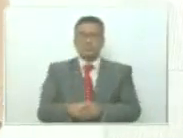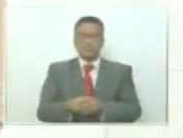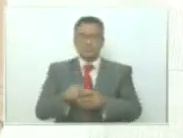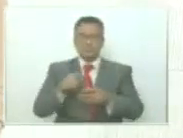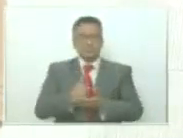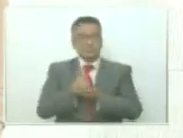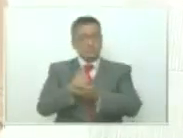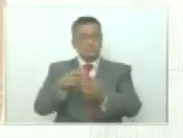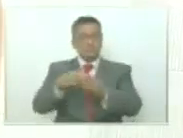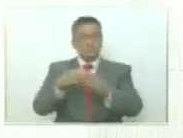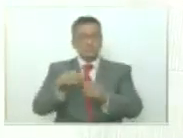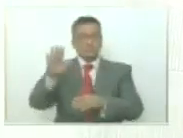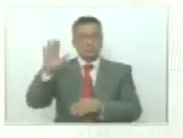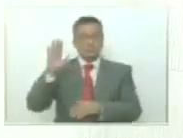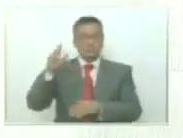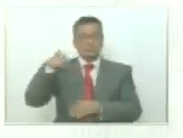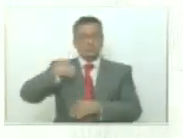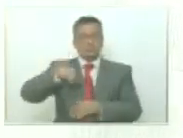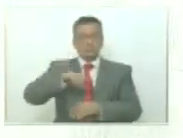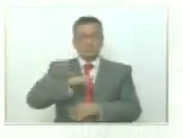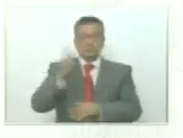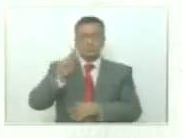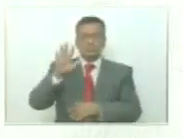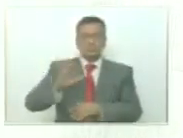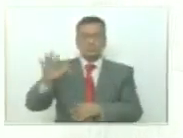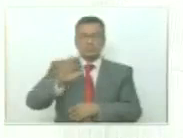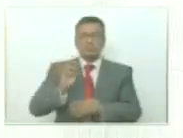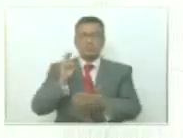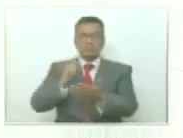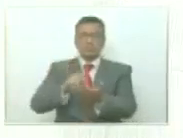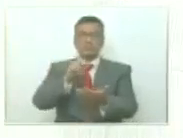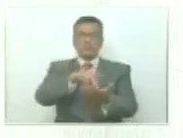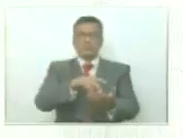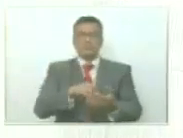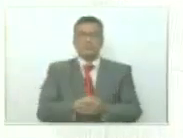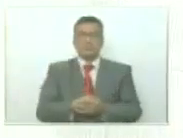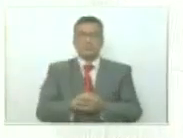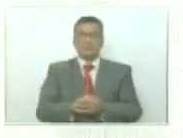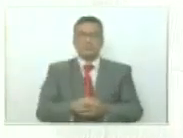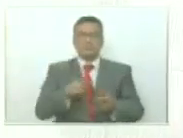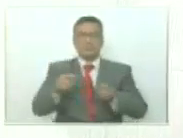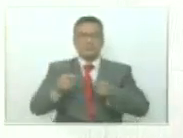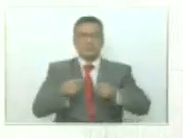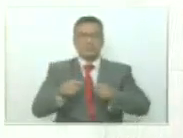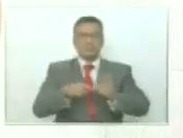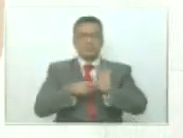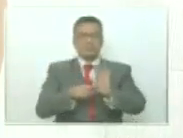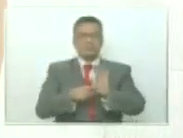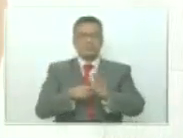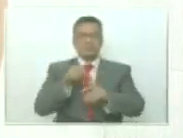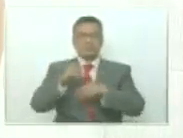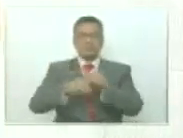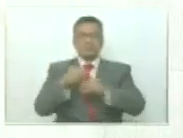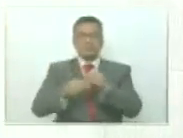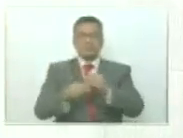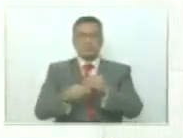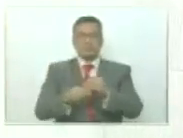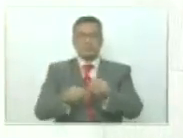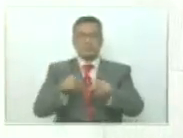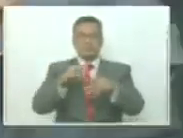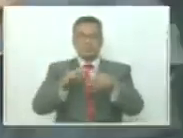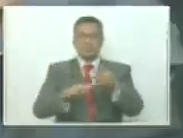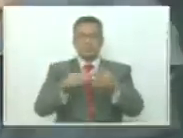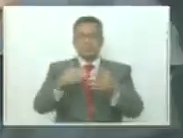el compromiso del Estado venezolano con su participación y dinamización ante las suscitadas